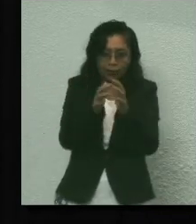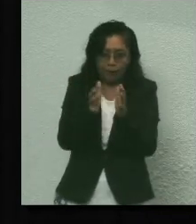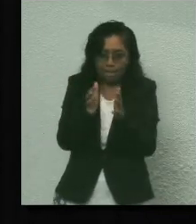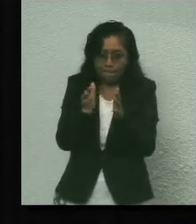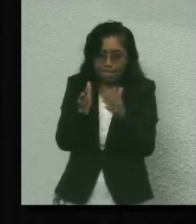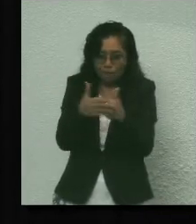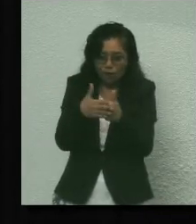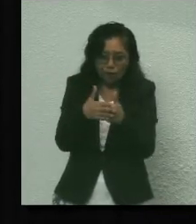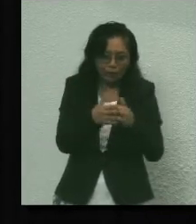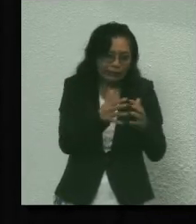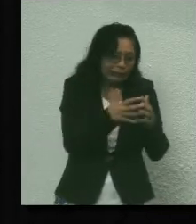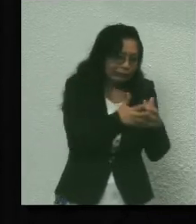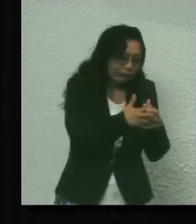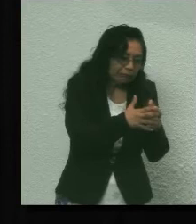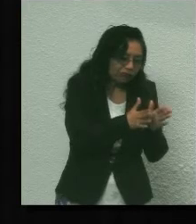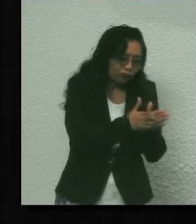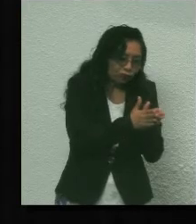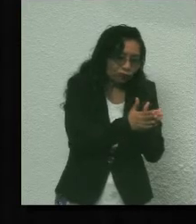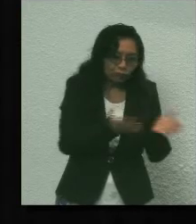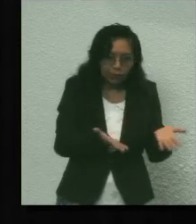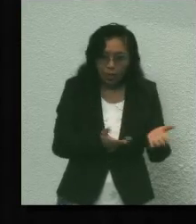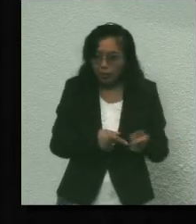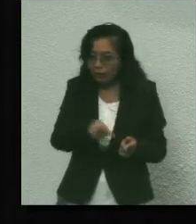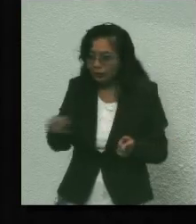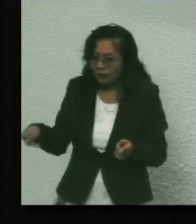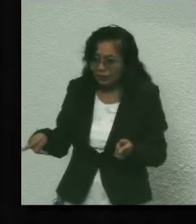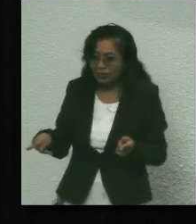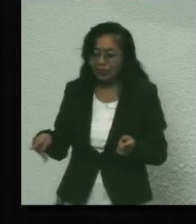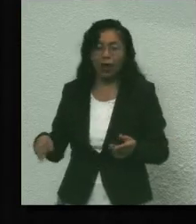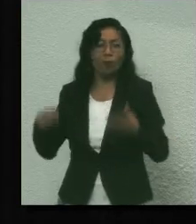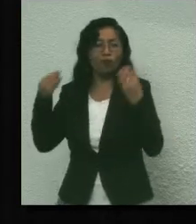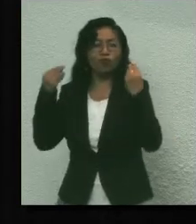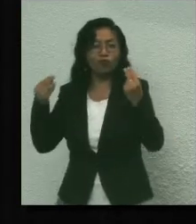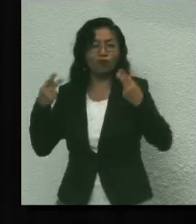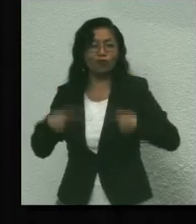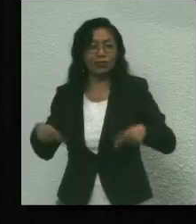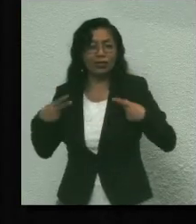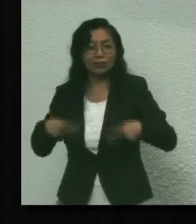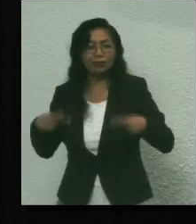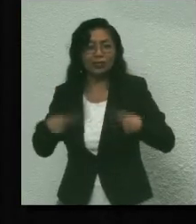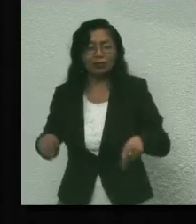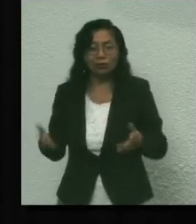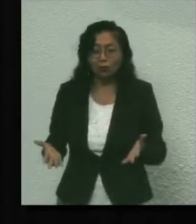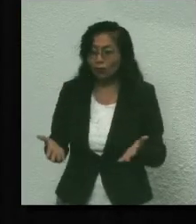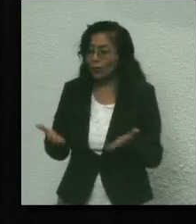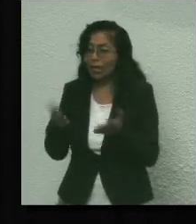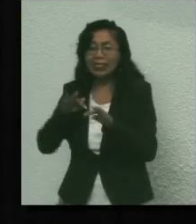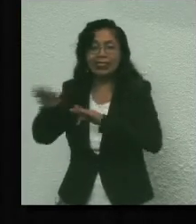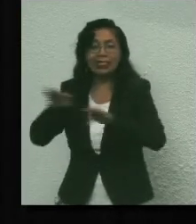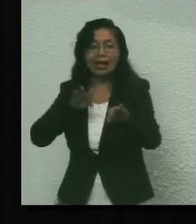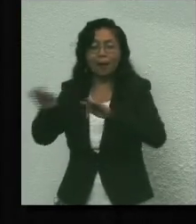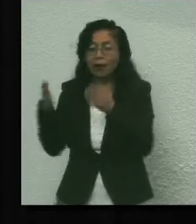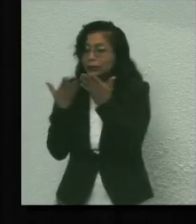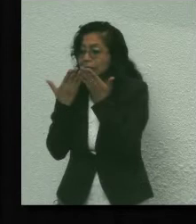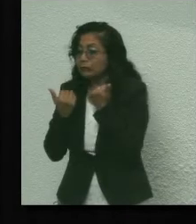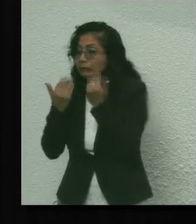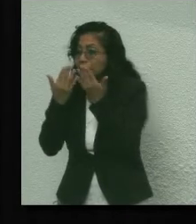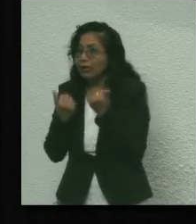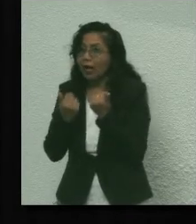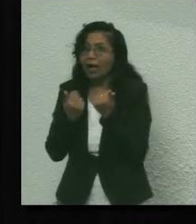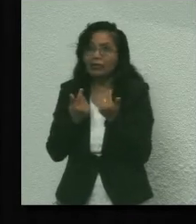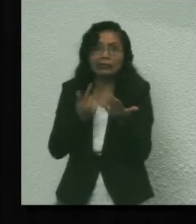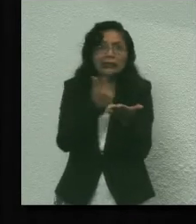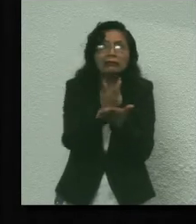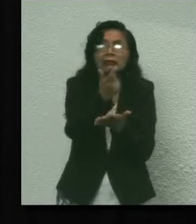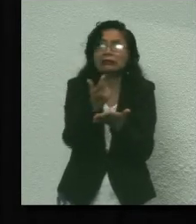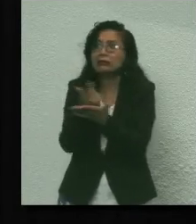consecuencia miles de familias que sin empleo dejan de pagar su crédito de vivienda y apenas les alcanza